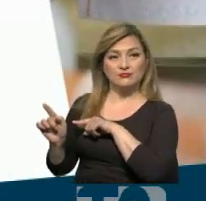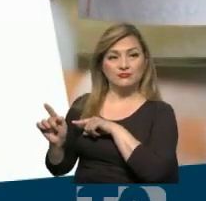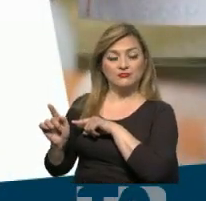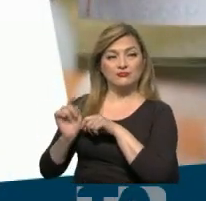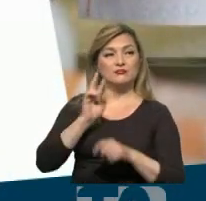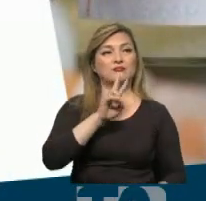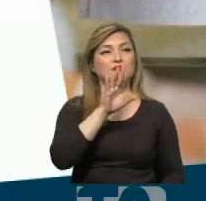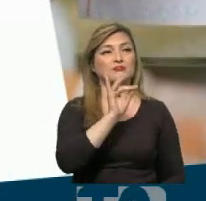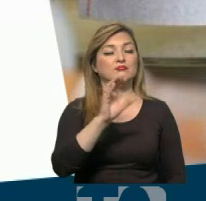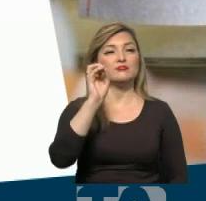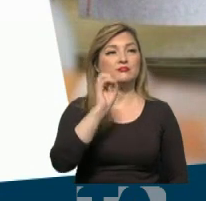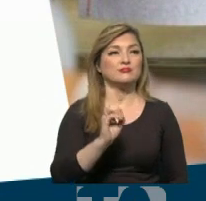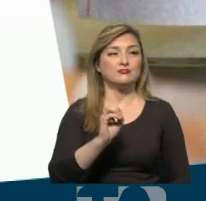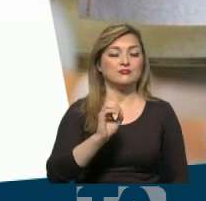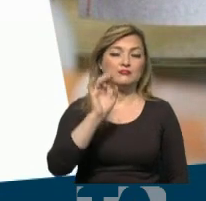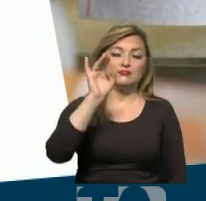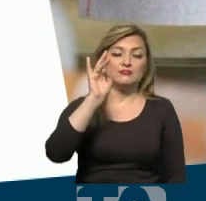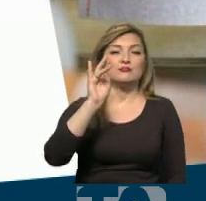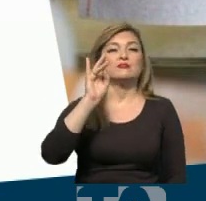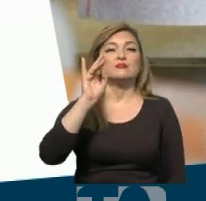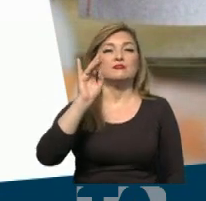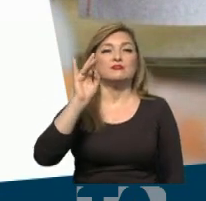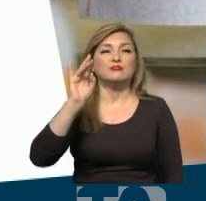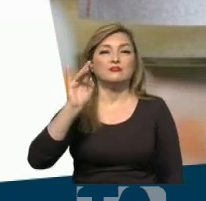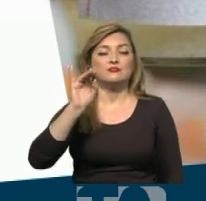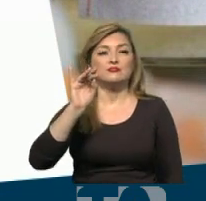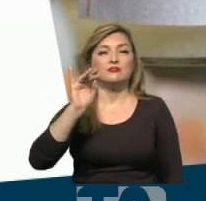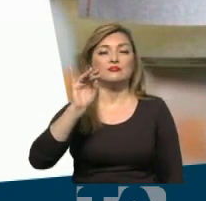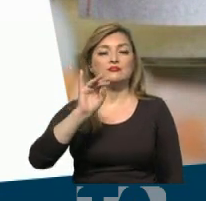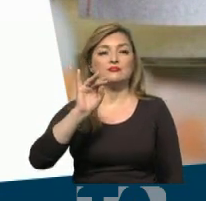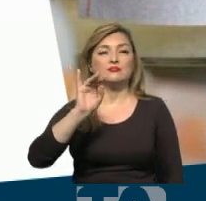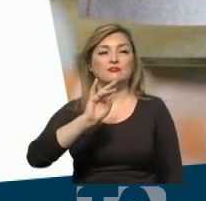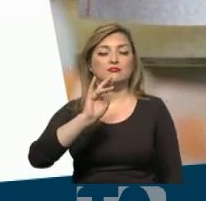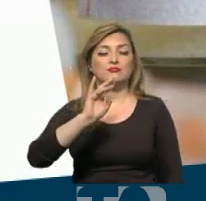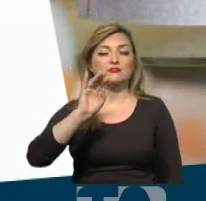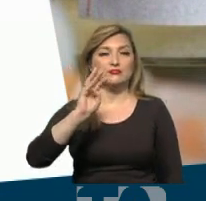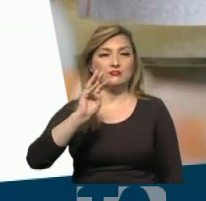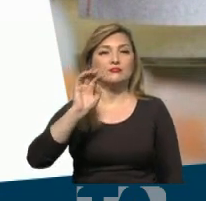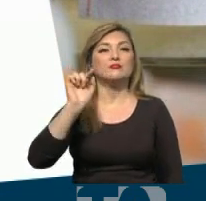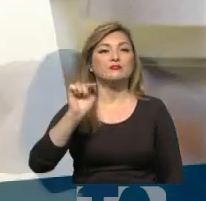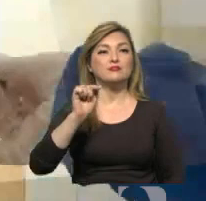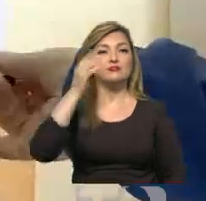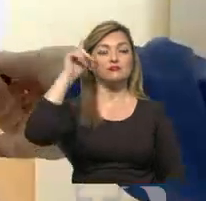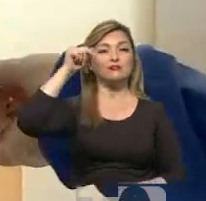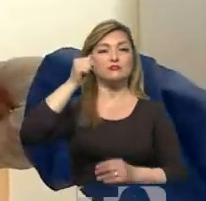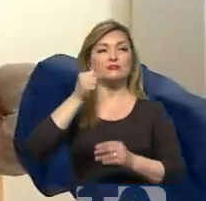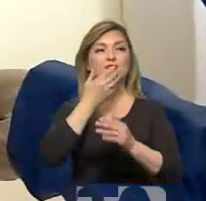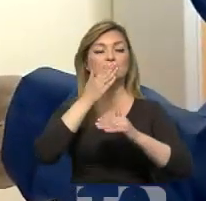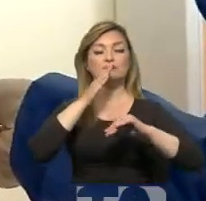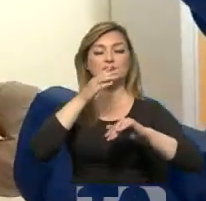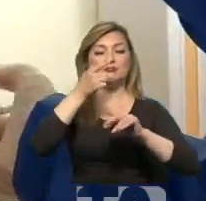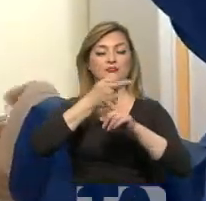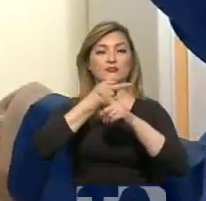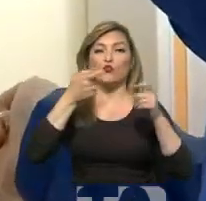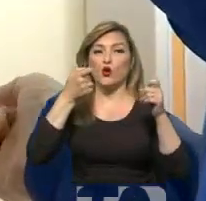el 28.4% de las 86.000 que el gobierno ofreció hasta marzo, mes en el que supuestamente concluye